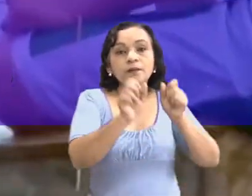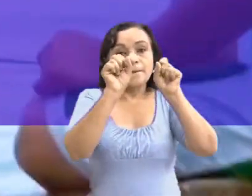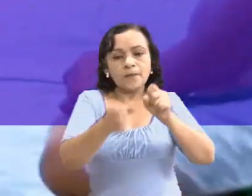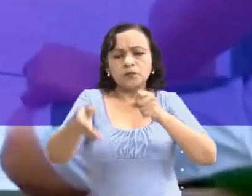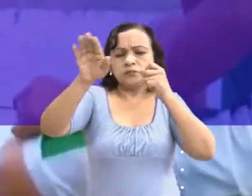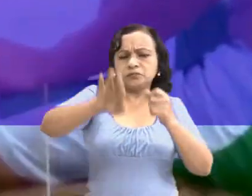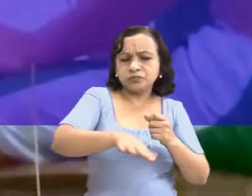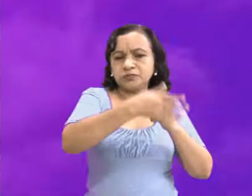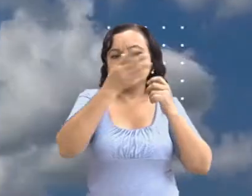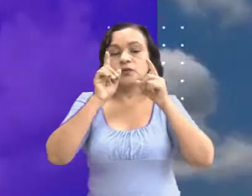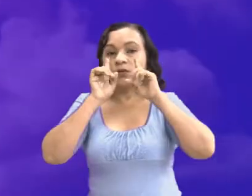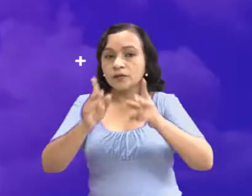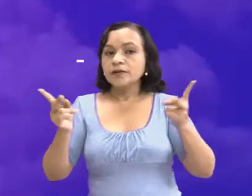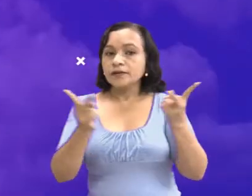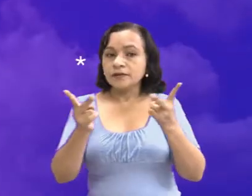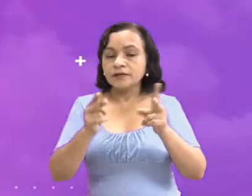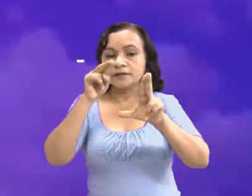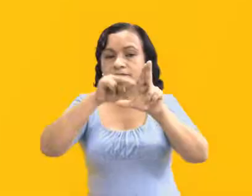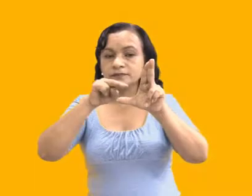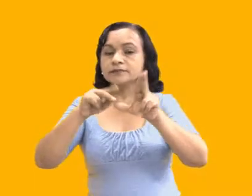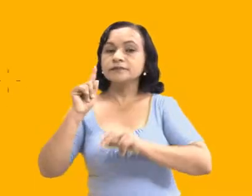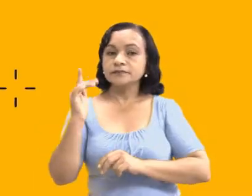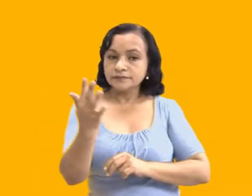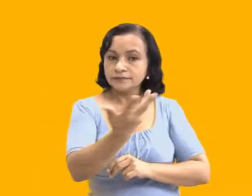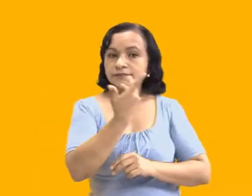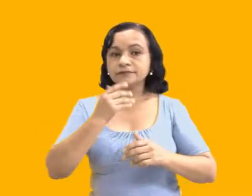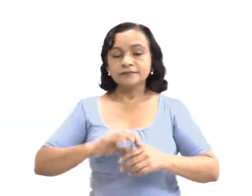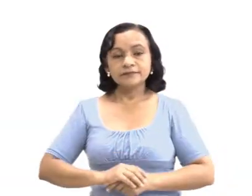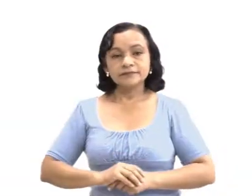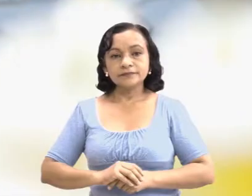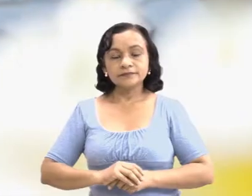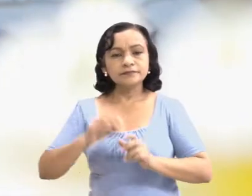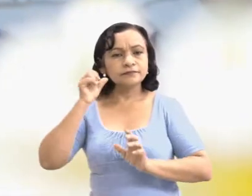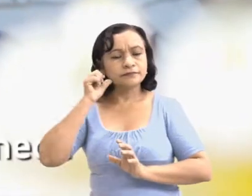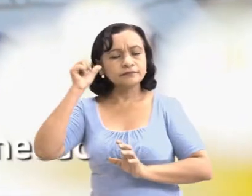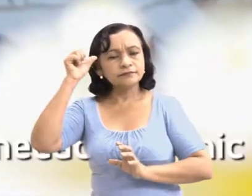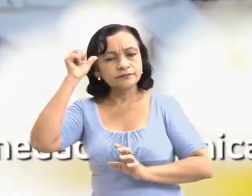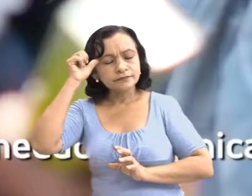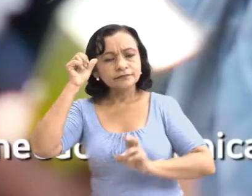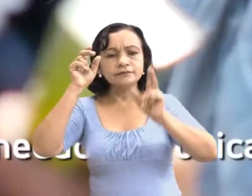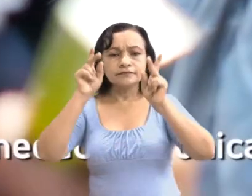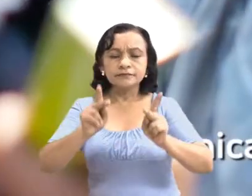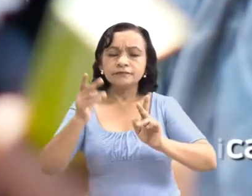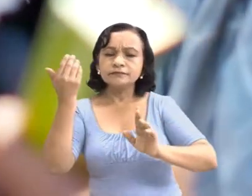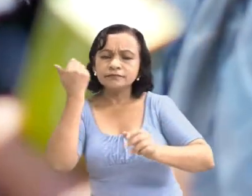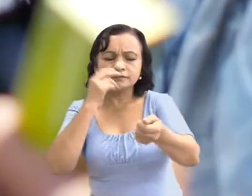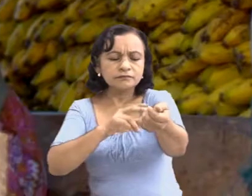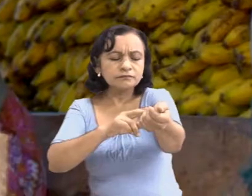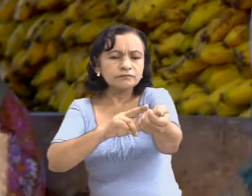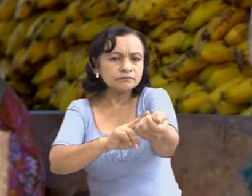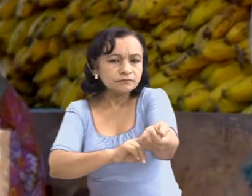la posibilidad de marejadas. Prevenir es vivir. SINAPRED somos todos. Adultos mayores y personas con